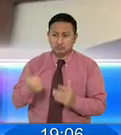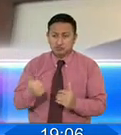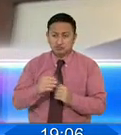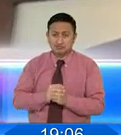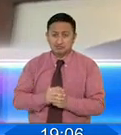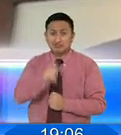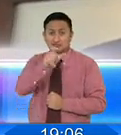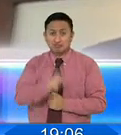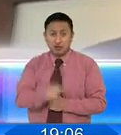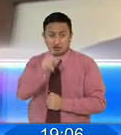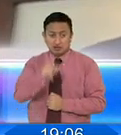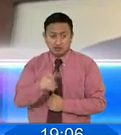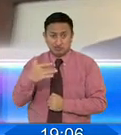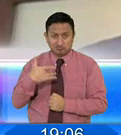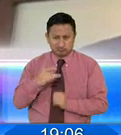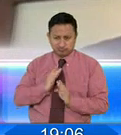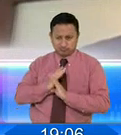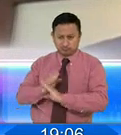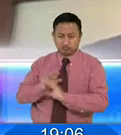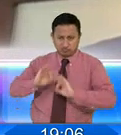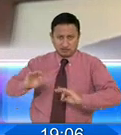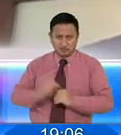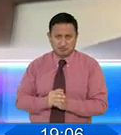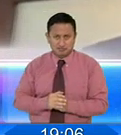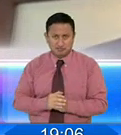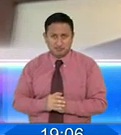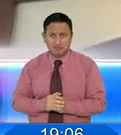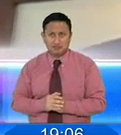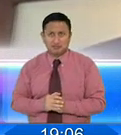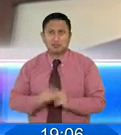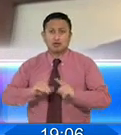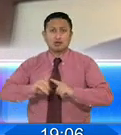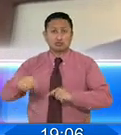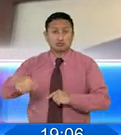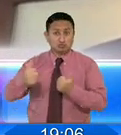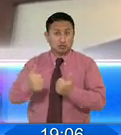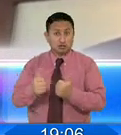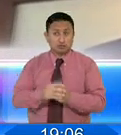vacuna de mucho menor eficacia. Quiero reiterar y